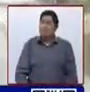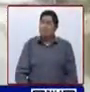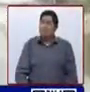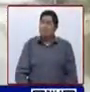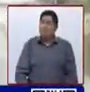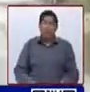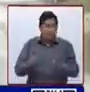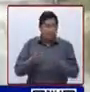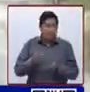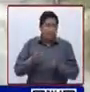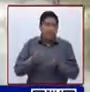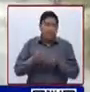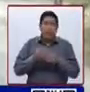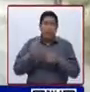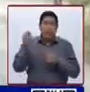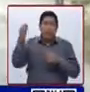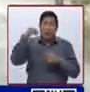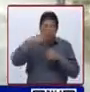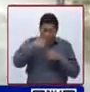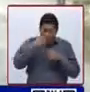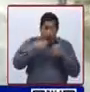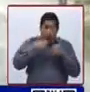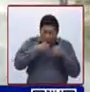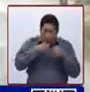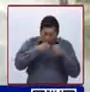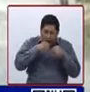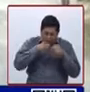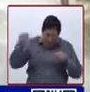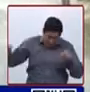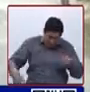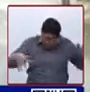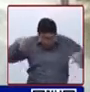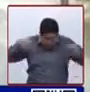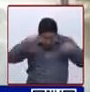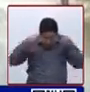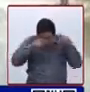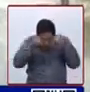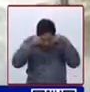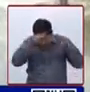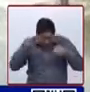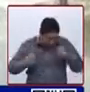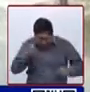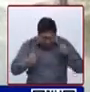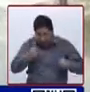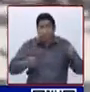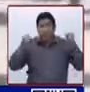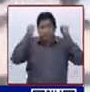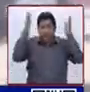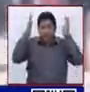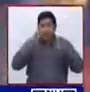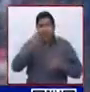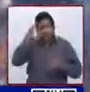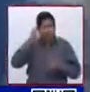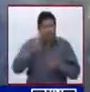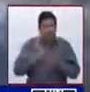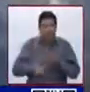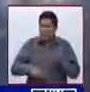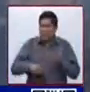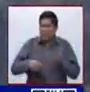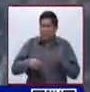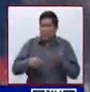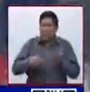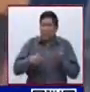Primero nos han echado gas y después han habido petardos y nosotros todos nos hemos echado a correr. Nos hemos asustado, no sabíamos irnos a nuestras